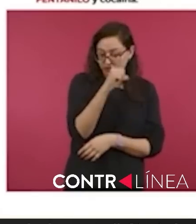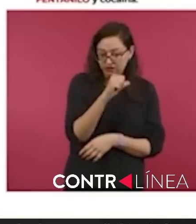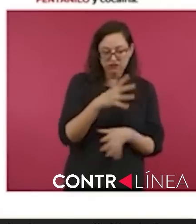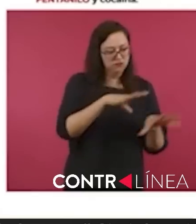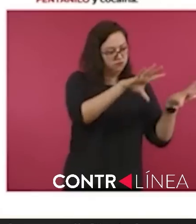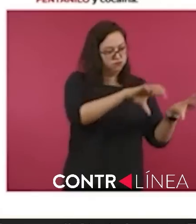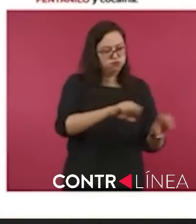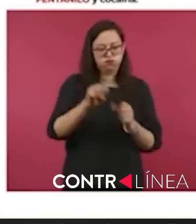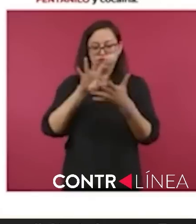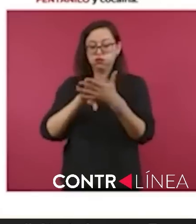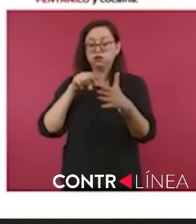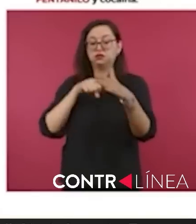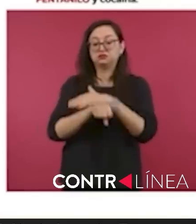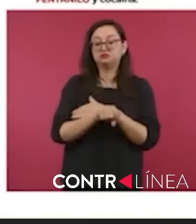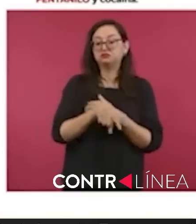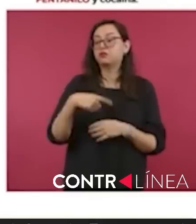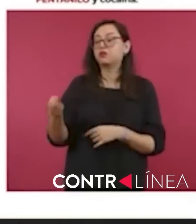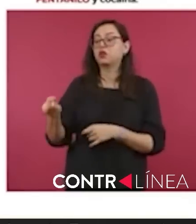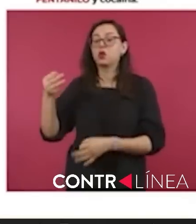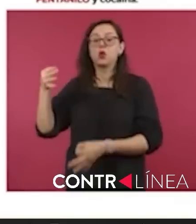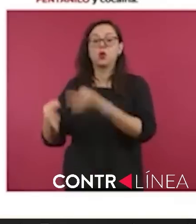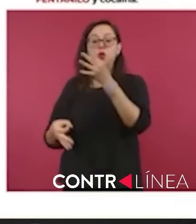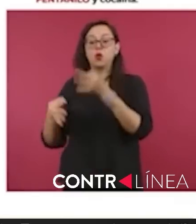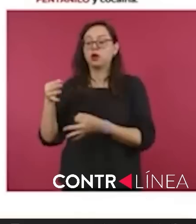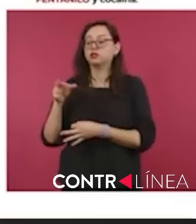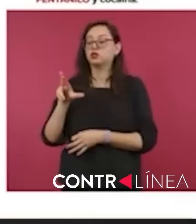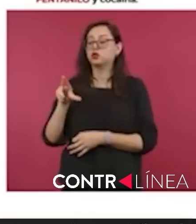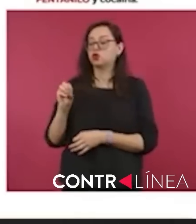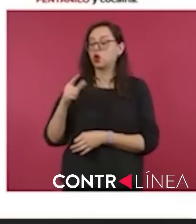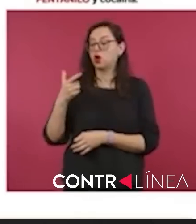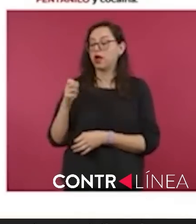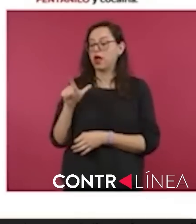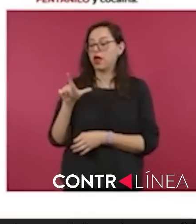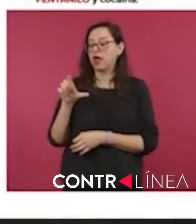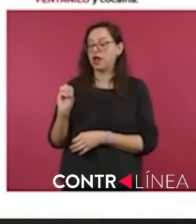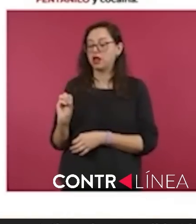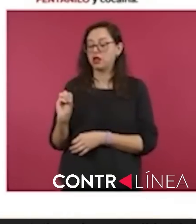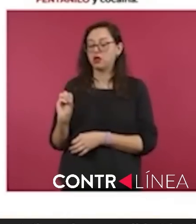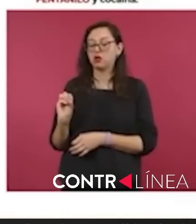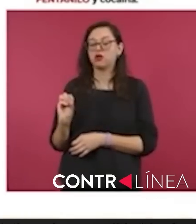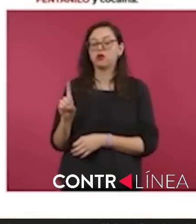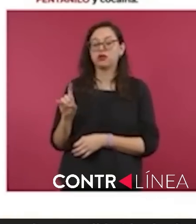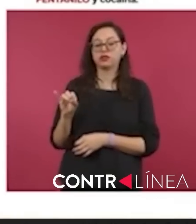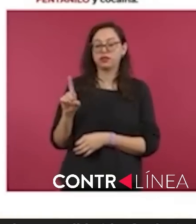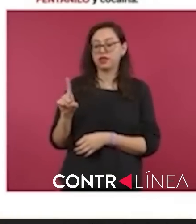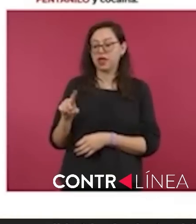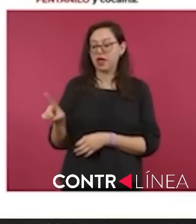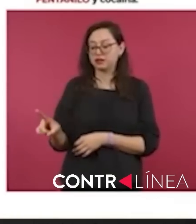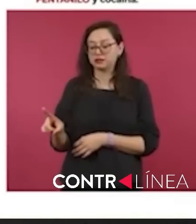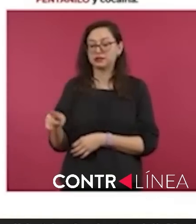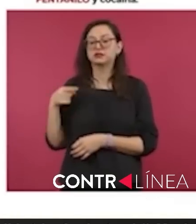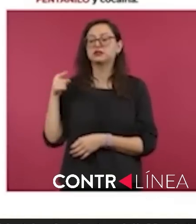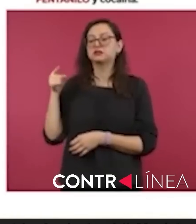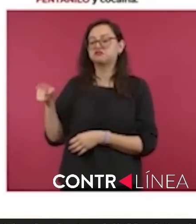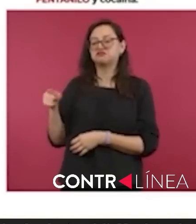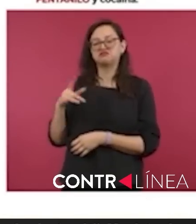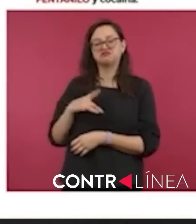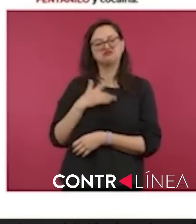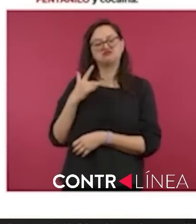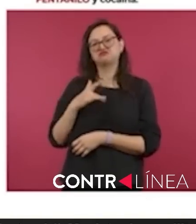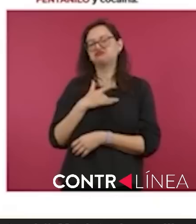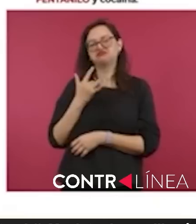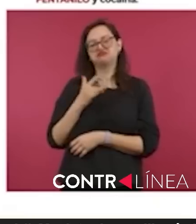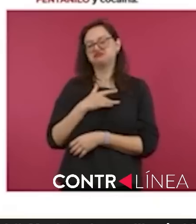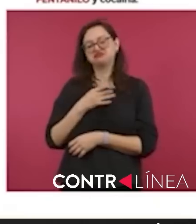lo favoreció es el juez Rogelio León Díaz Villarreal, juez de control adscrito al Centro